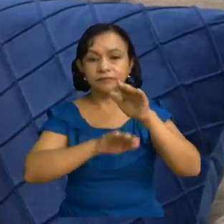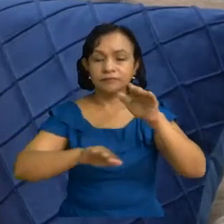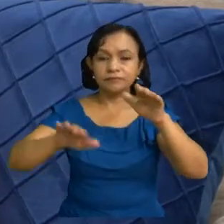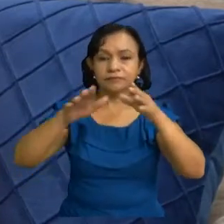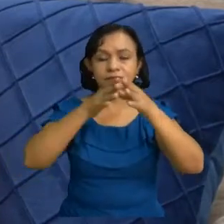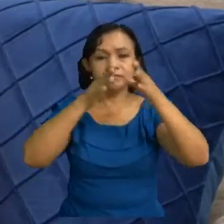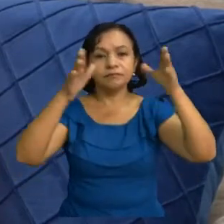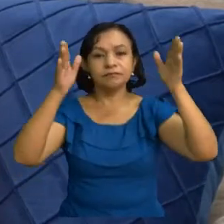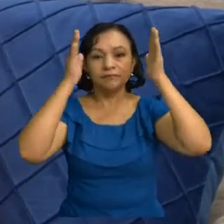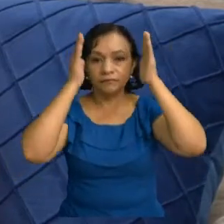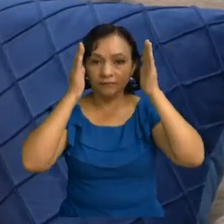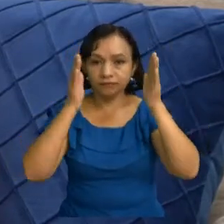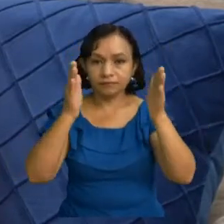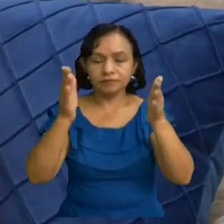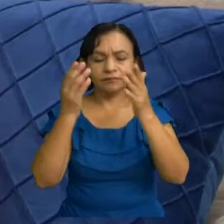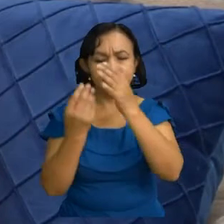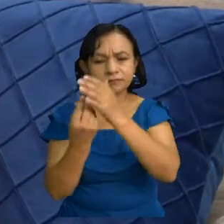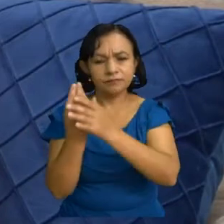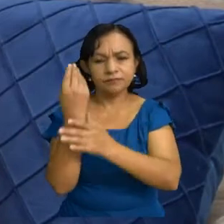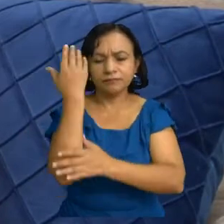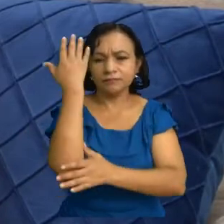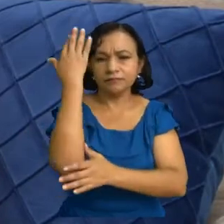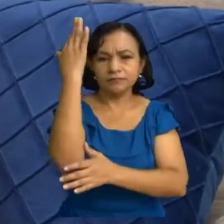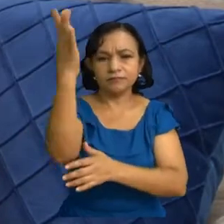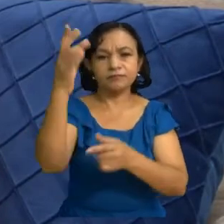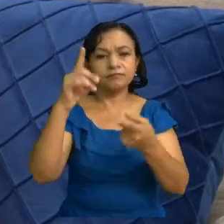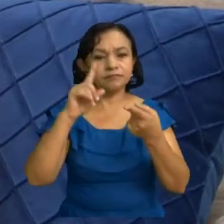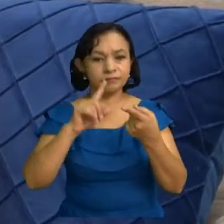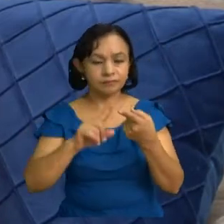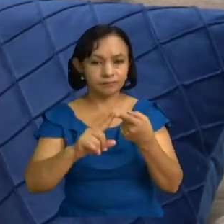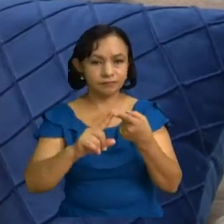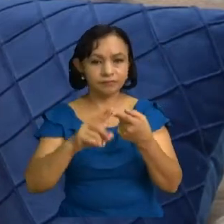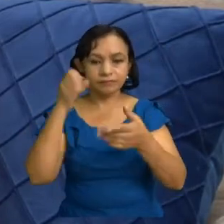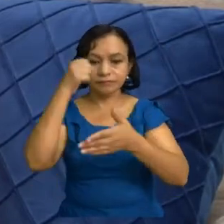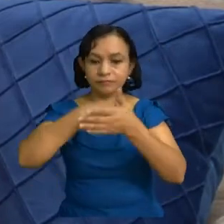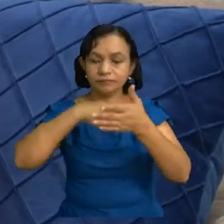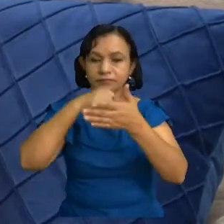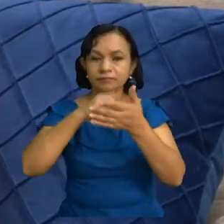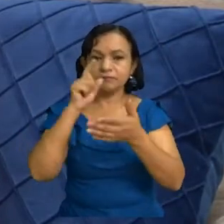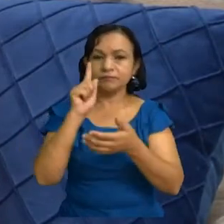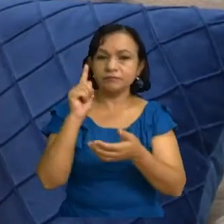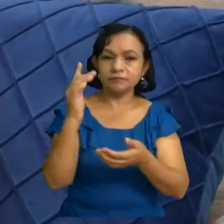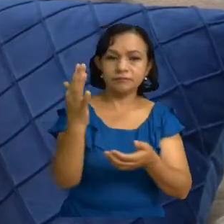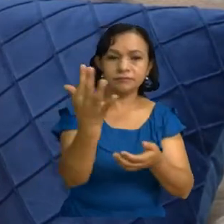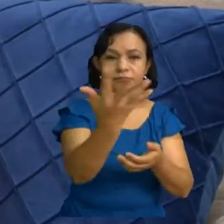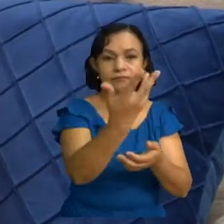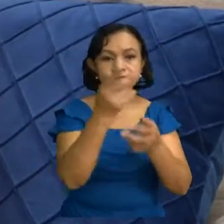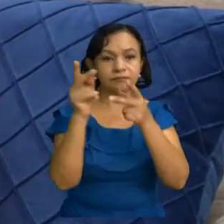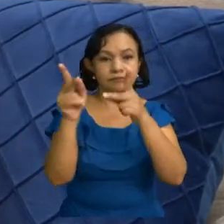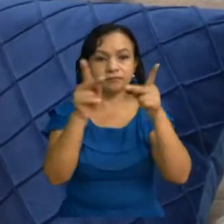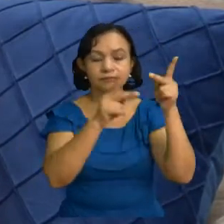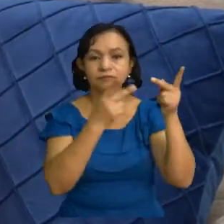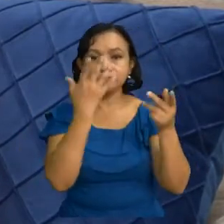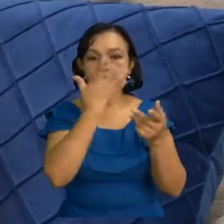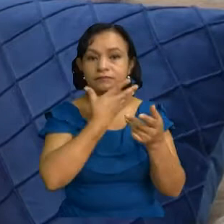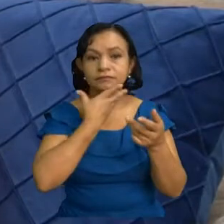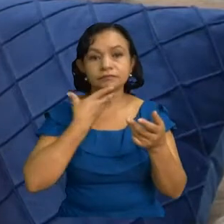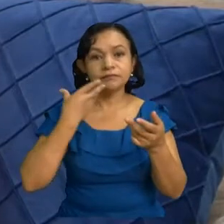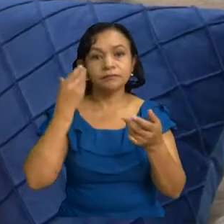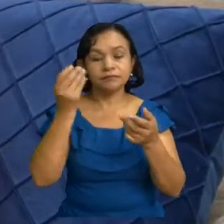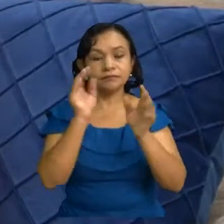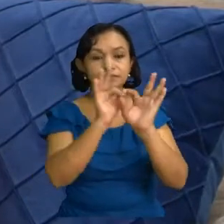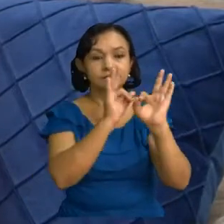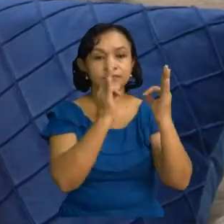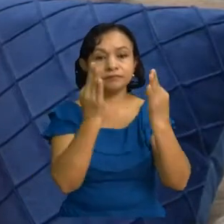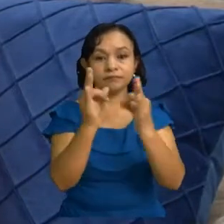cobertura de bosque y estamos sumando esfuerzos con todos los protagonistas de los jóvenes nuestras familias nuestros